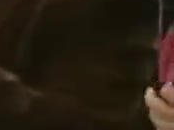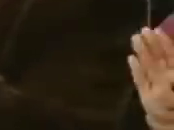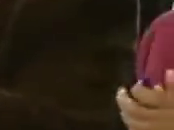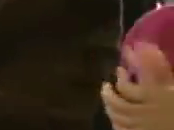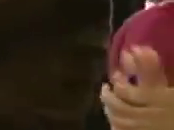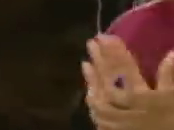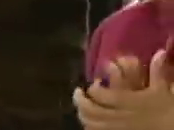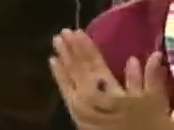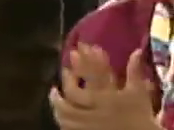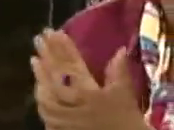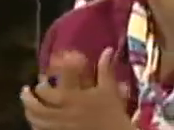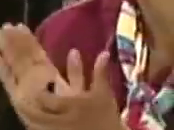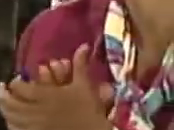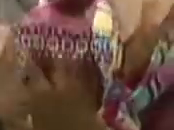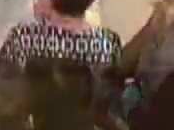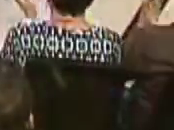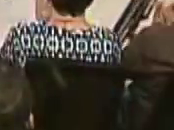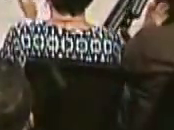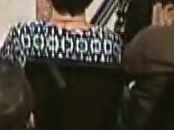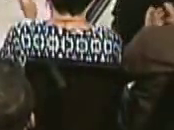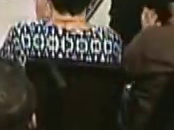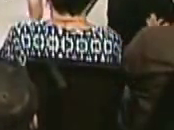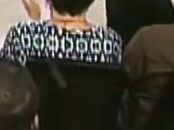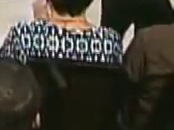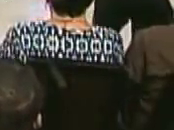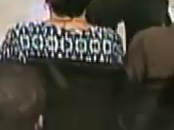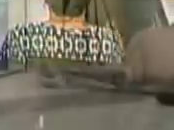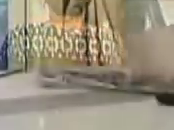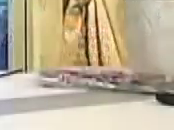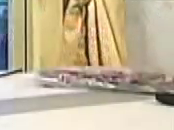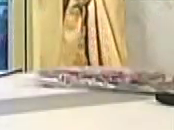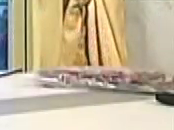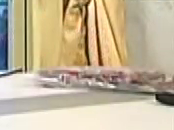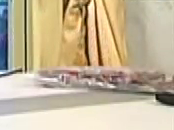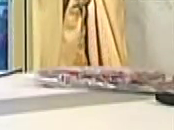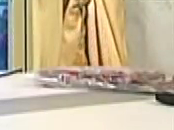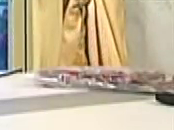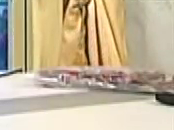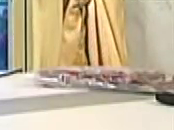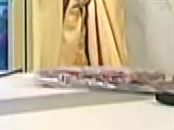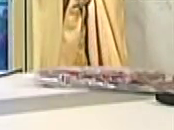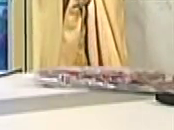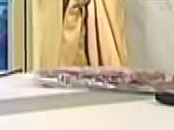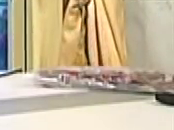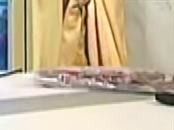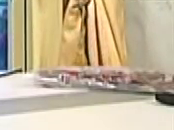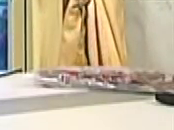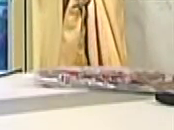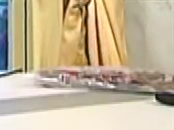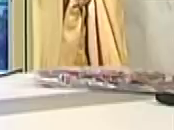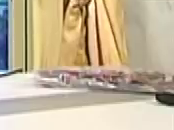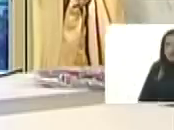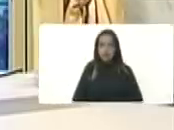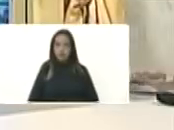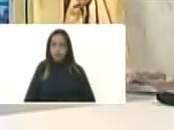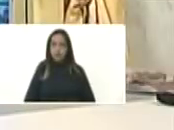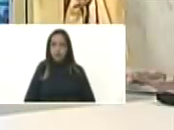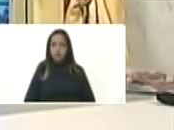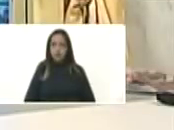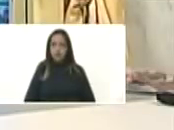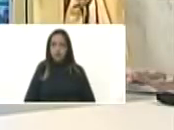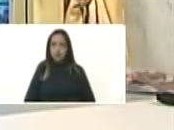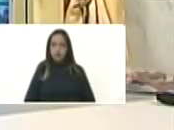revolucionaria, Zulia leal, como nuestro general, el general de la lealtad. general en jefe Rafael